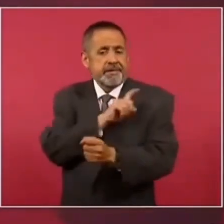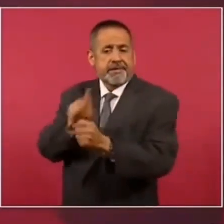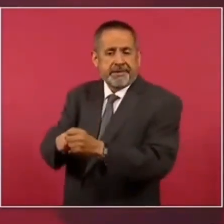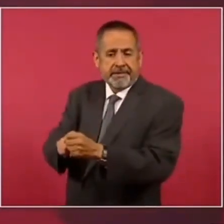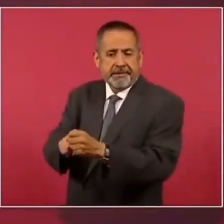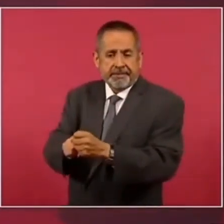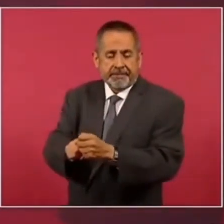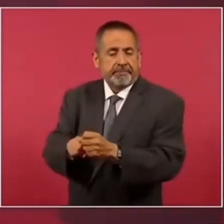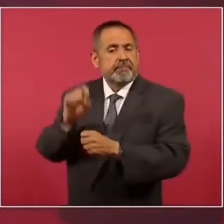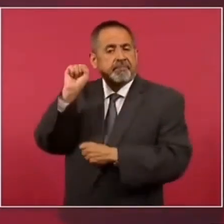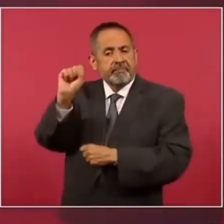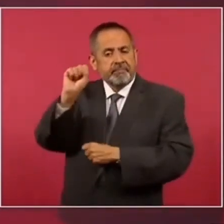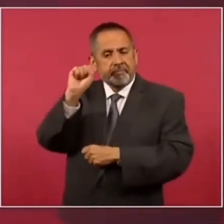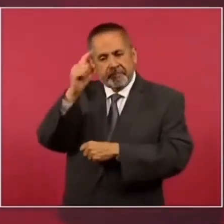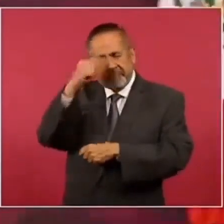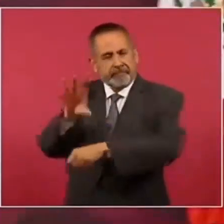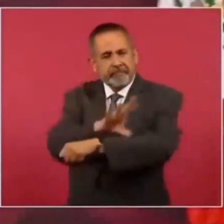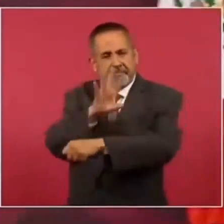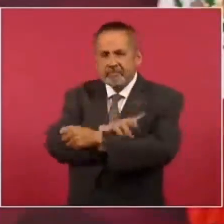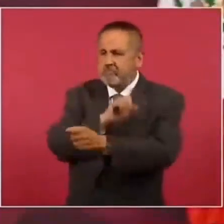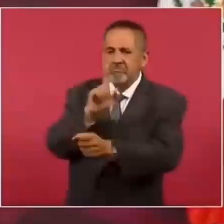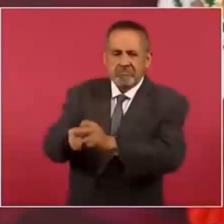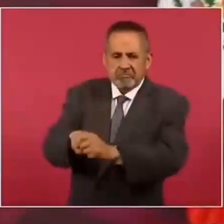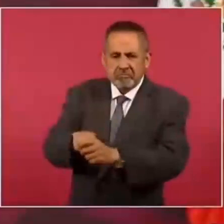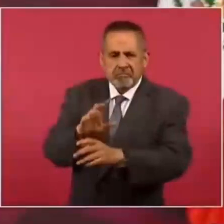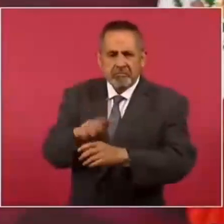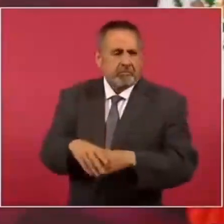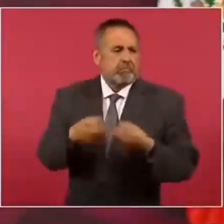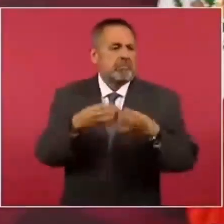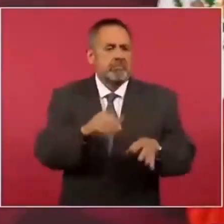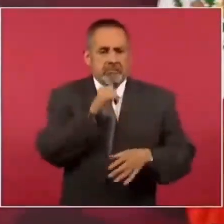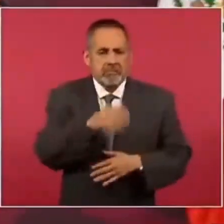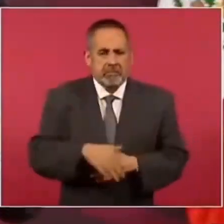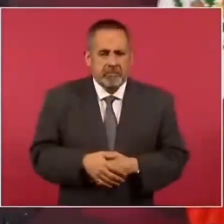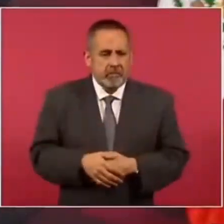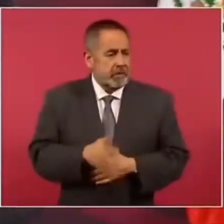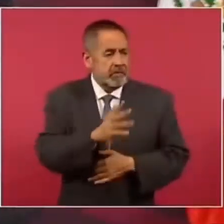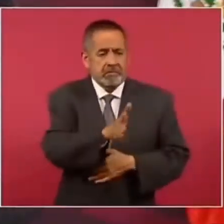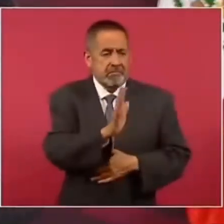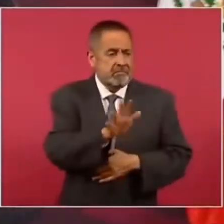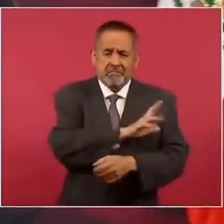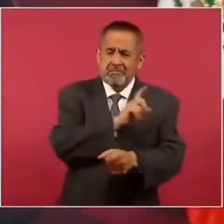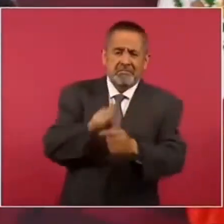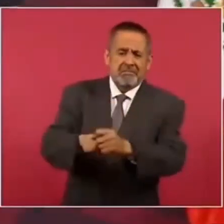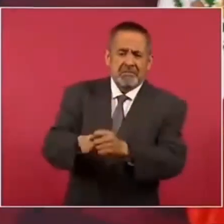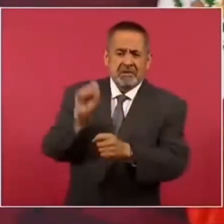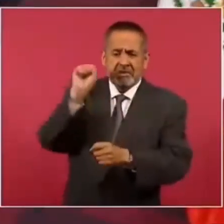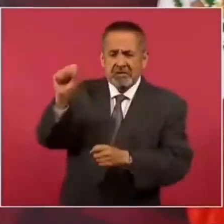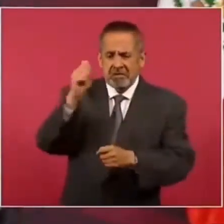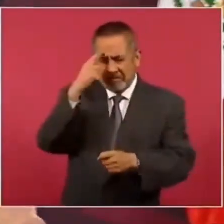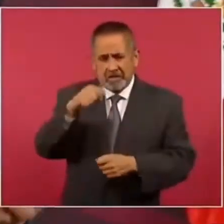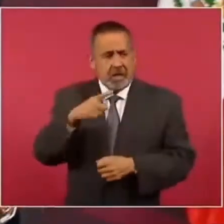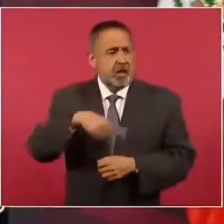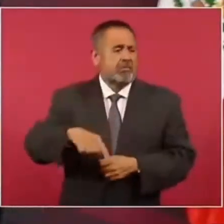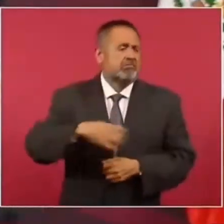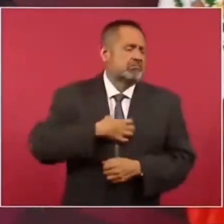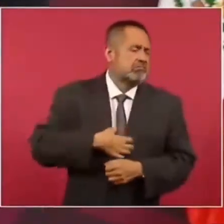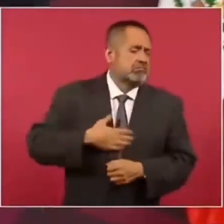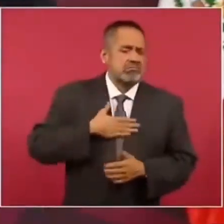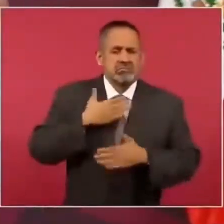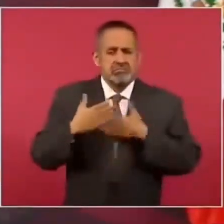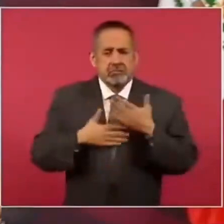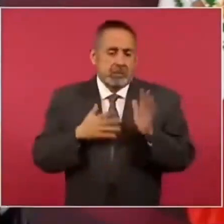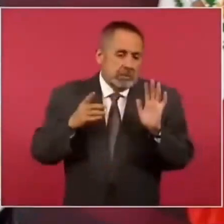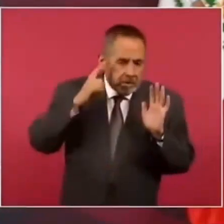de electricistas. No pierden, no, ya están en el sindicato. Ellos se van a poner felices, bueno,